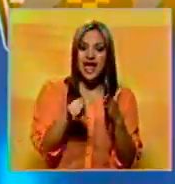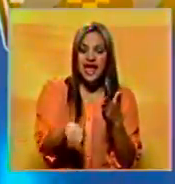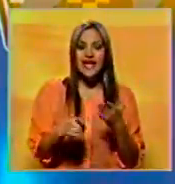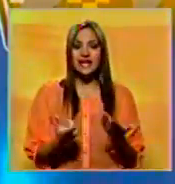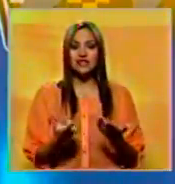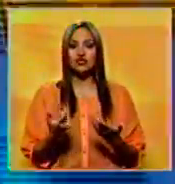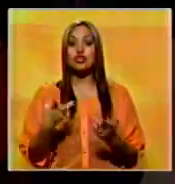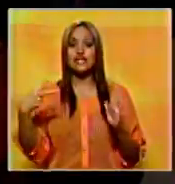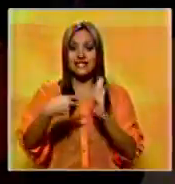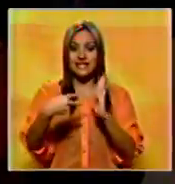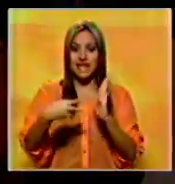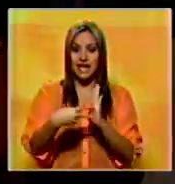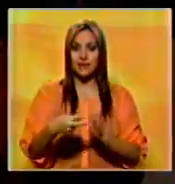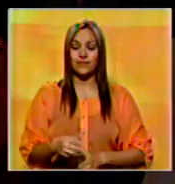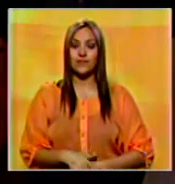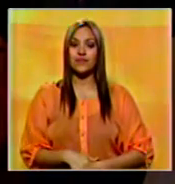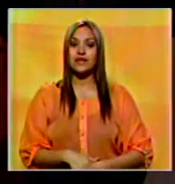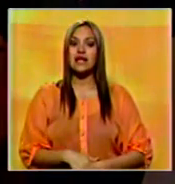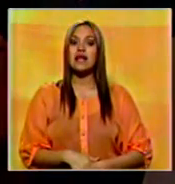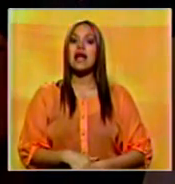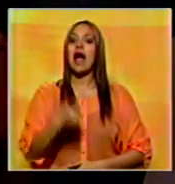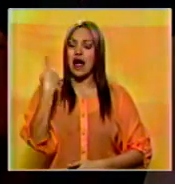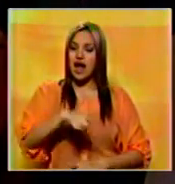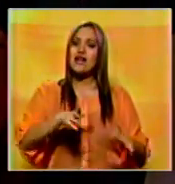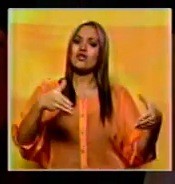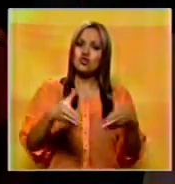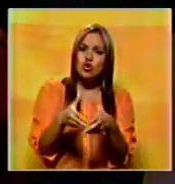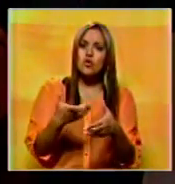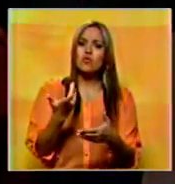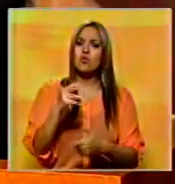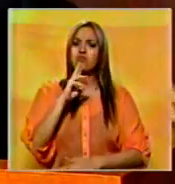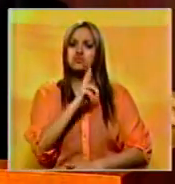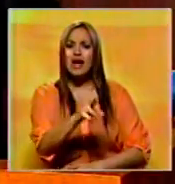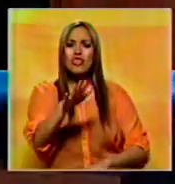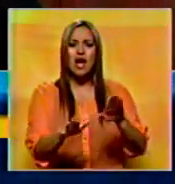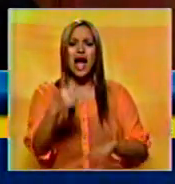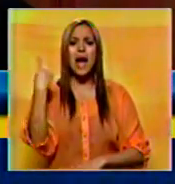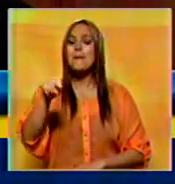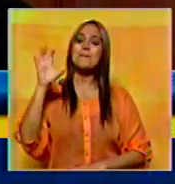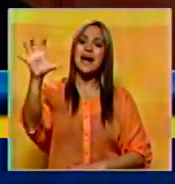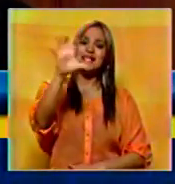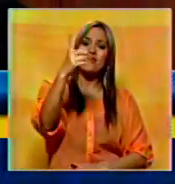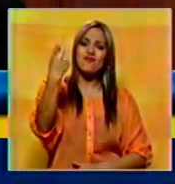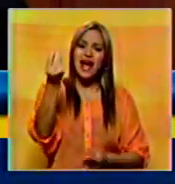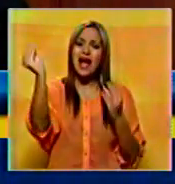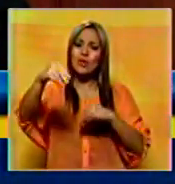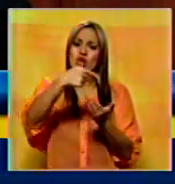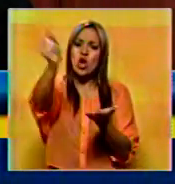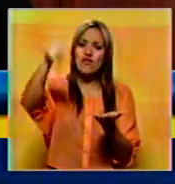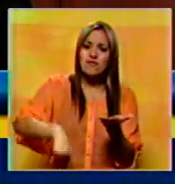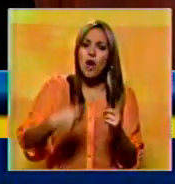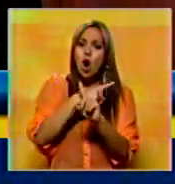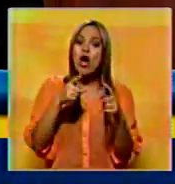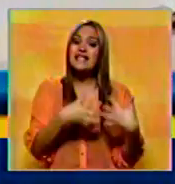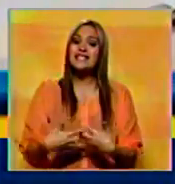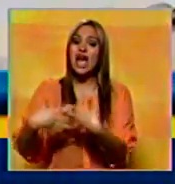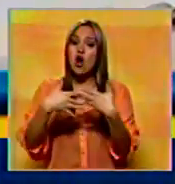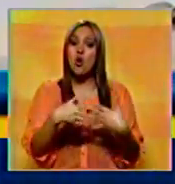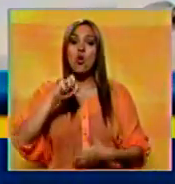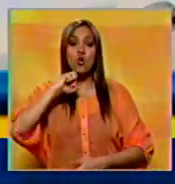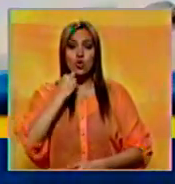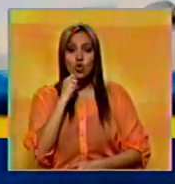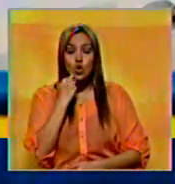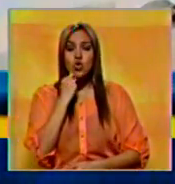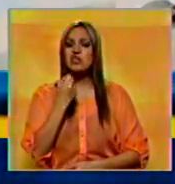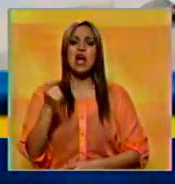arsenal en Siria. En el fallo, la Academia Sueca recordó que aún hay países sin firmar la convención y que otros, como Estados Unidos y Rusia,